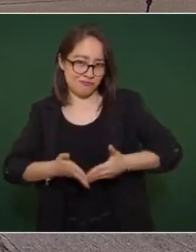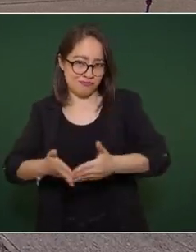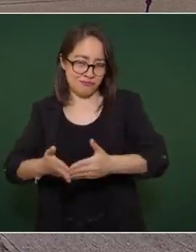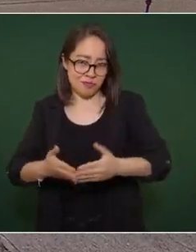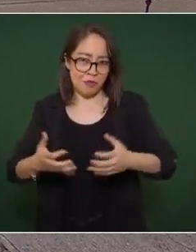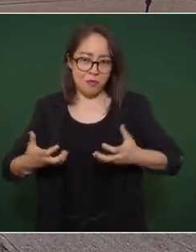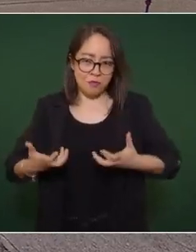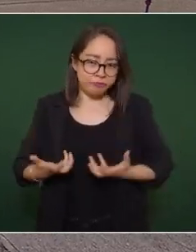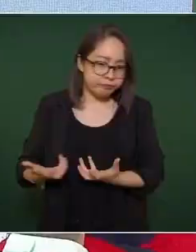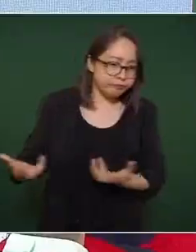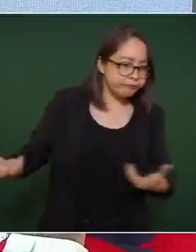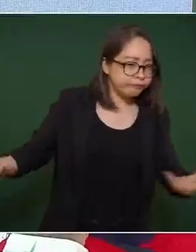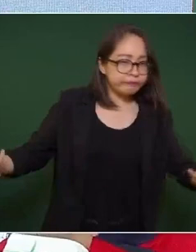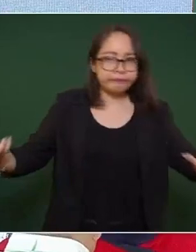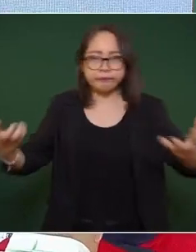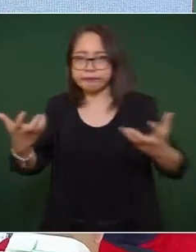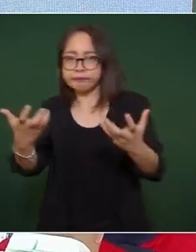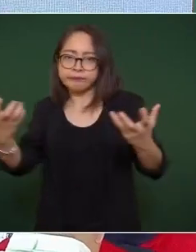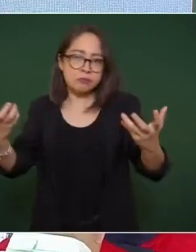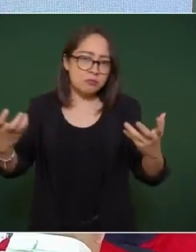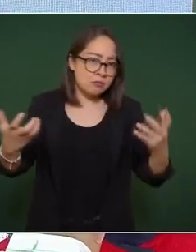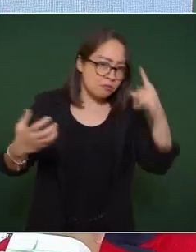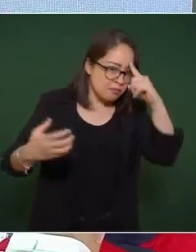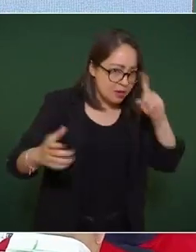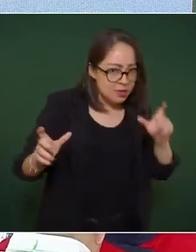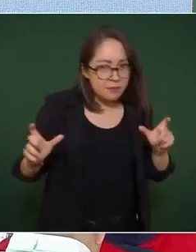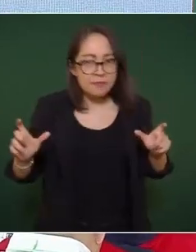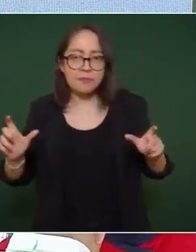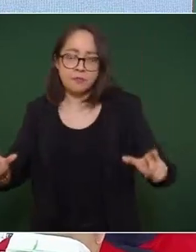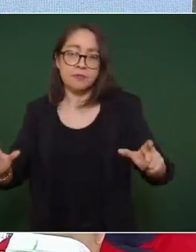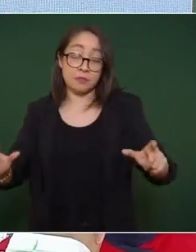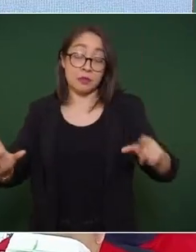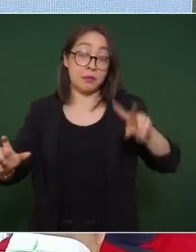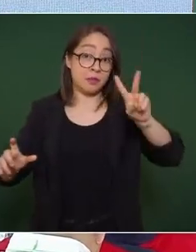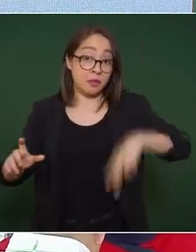Y aquí hubo un bloqueo muy fuerte